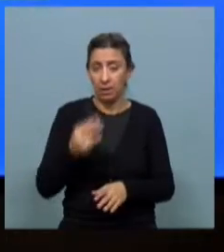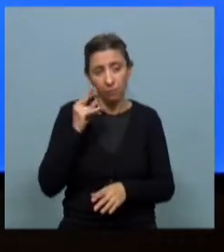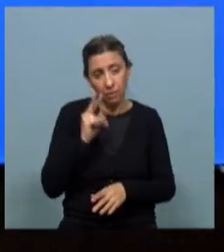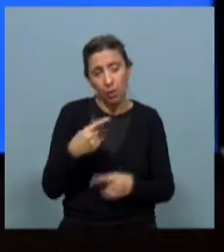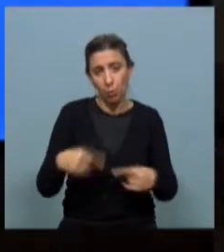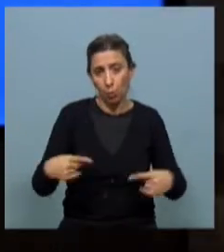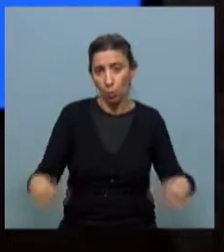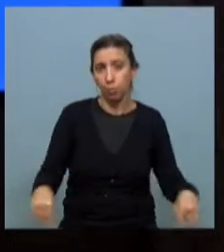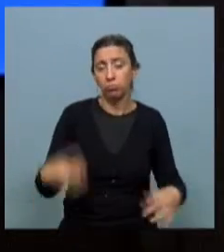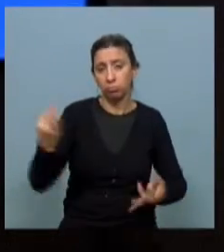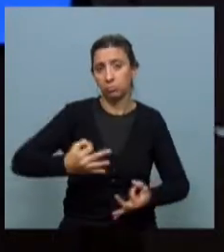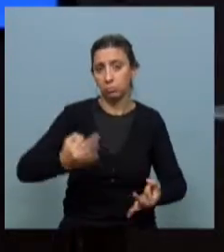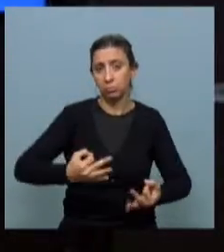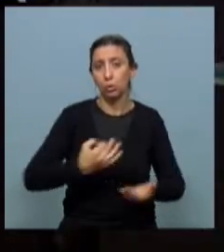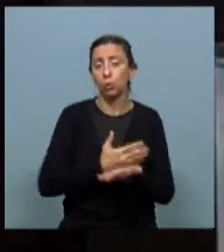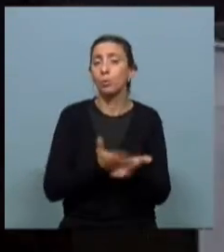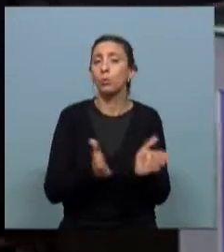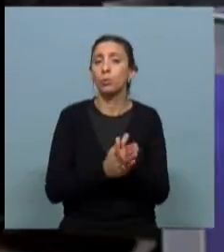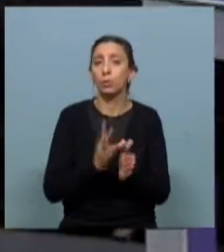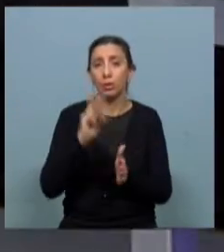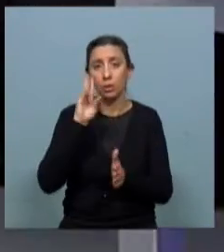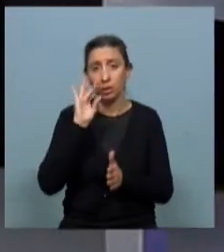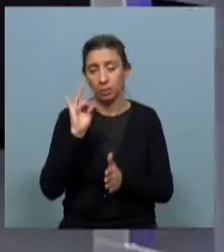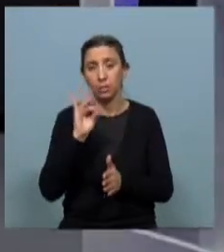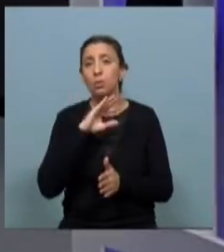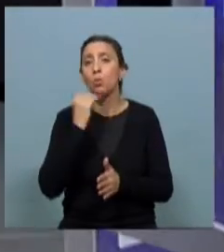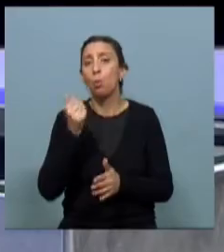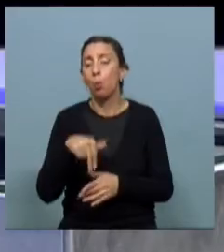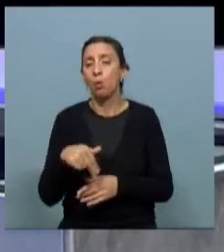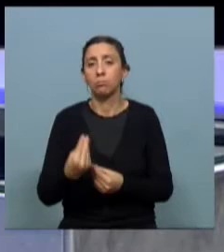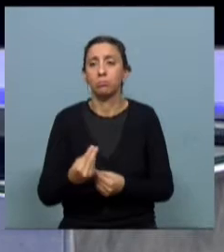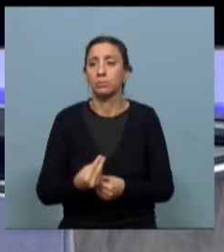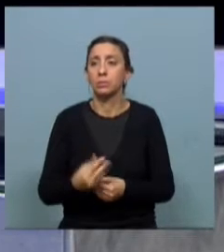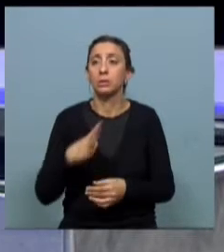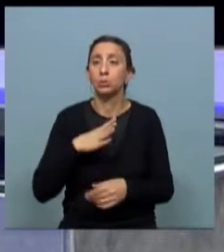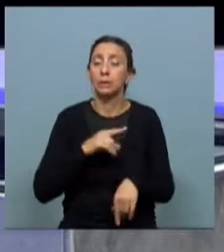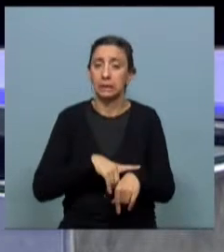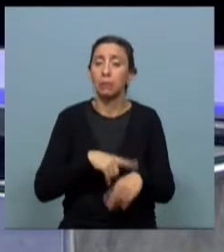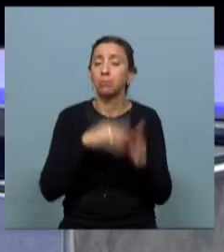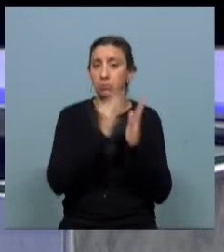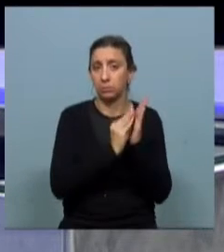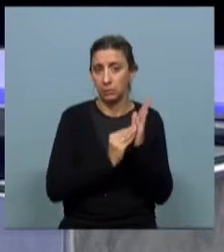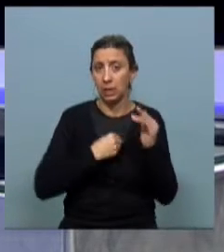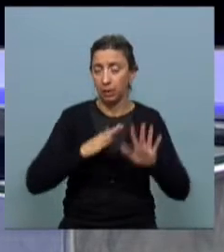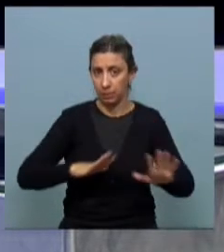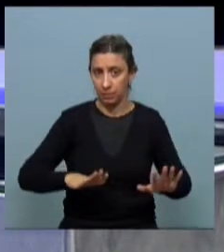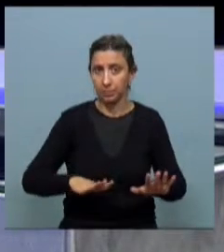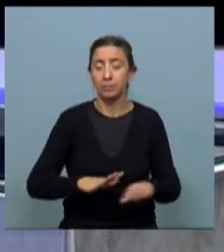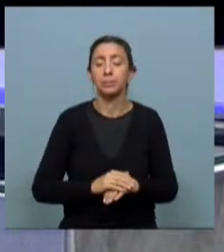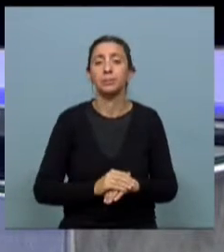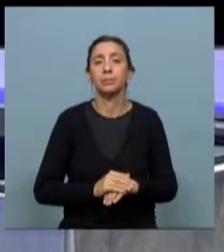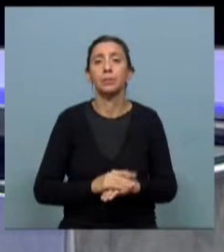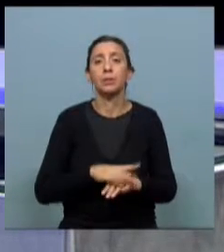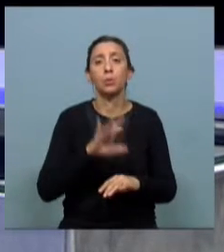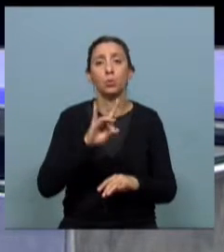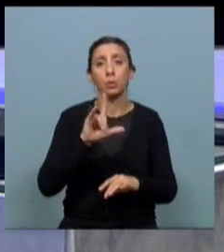digamos, estos casos de éxito que pudimos compartir con David, con Juan Gabriel? Todavía están a tiempo de inscribirse los chicos a través de la página de la